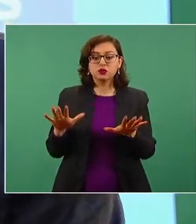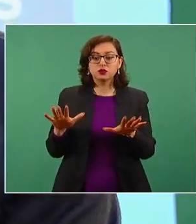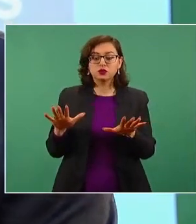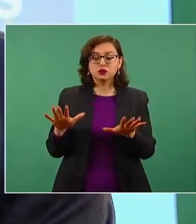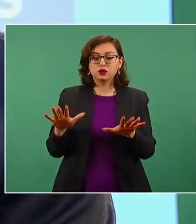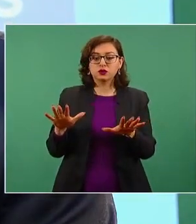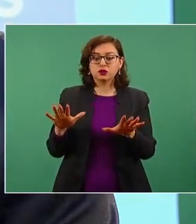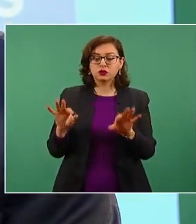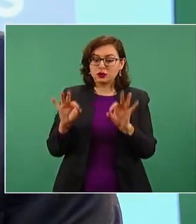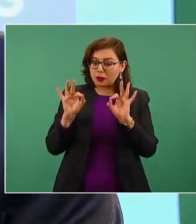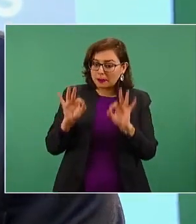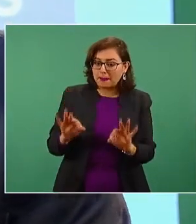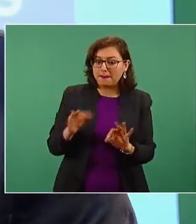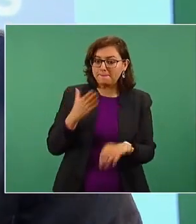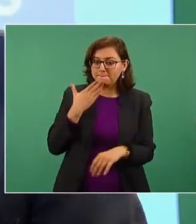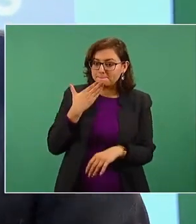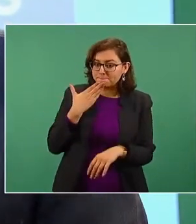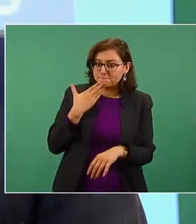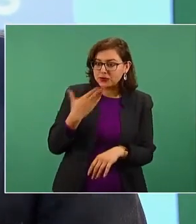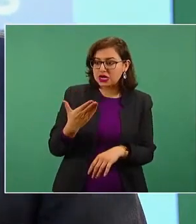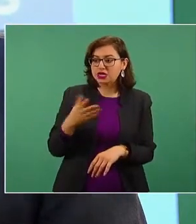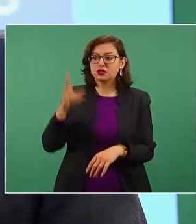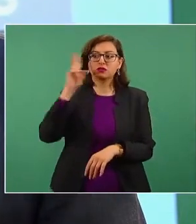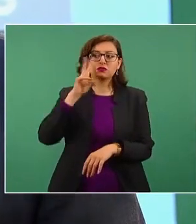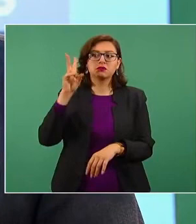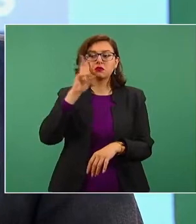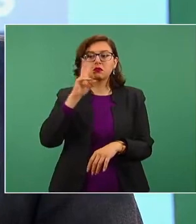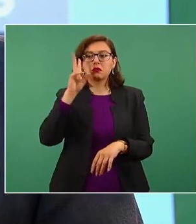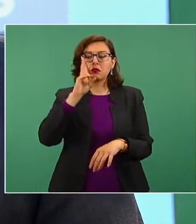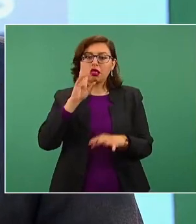no caer en las adicciones,